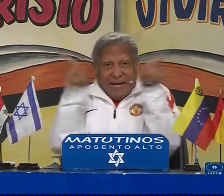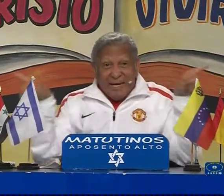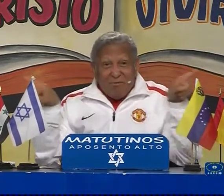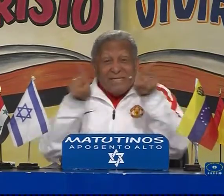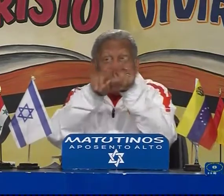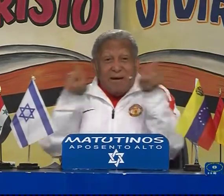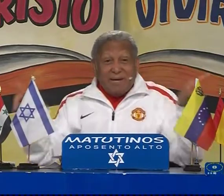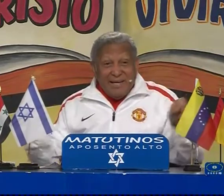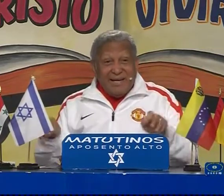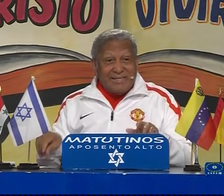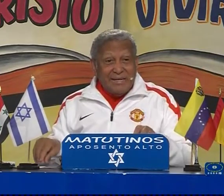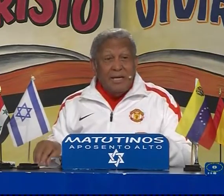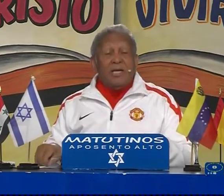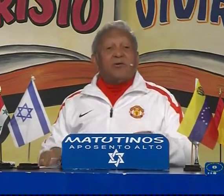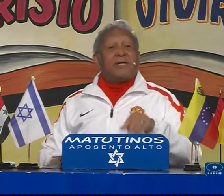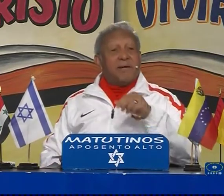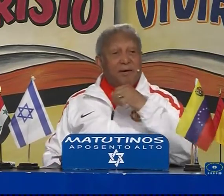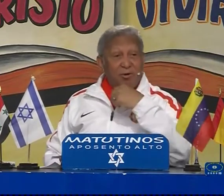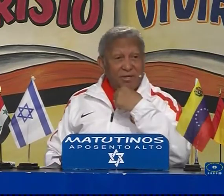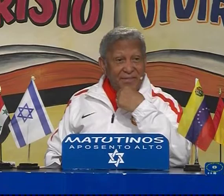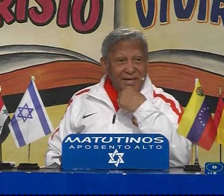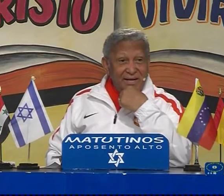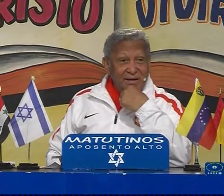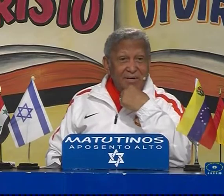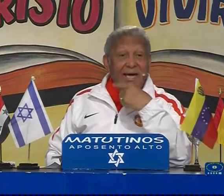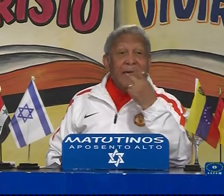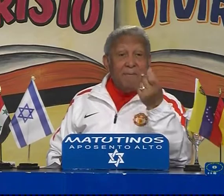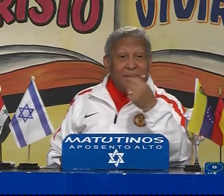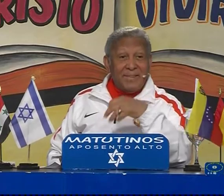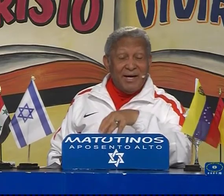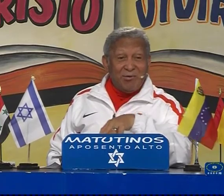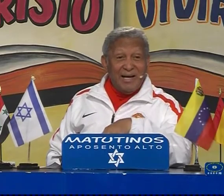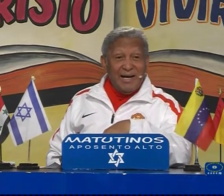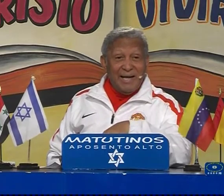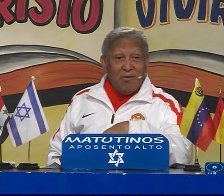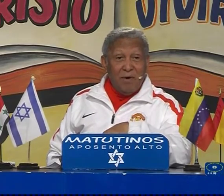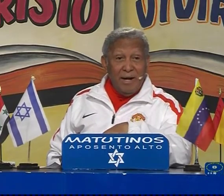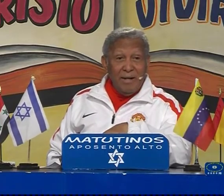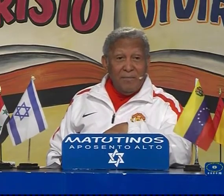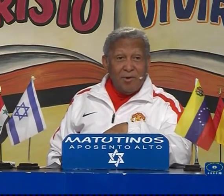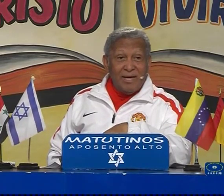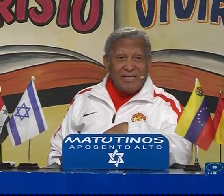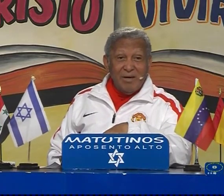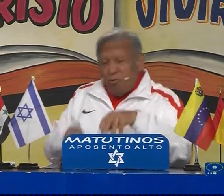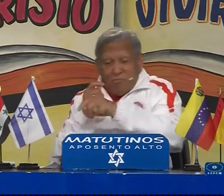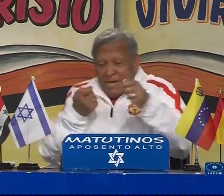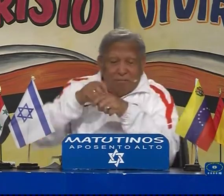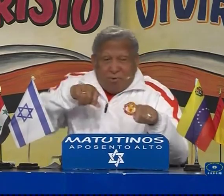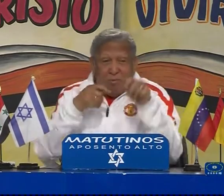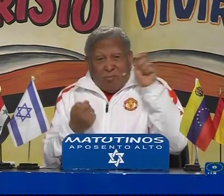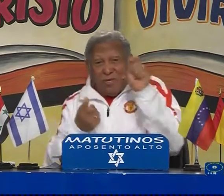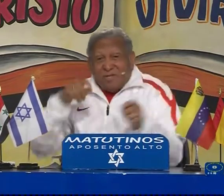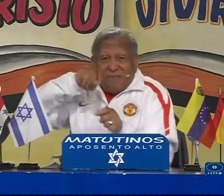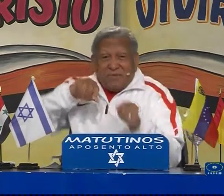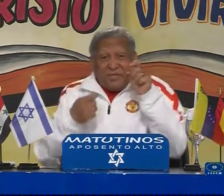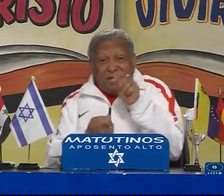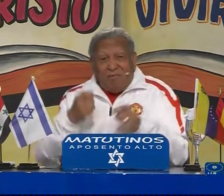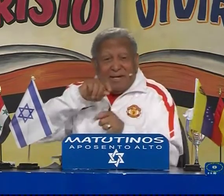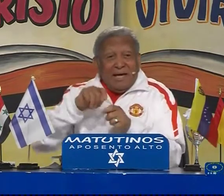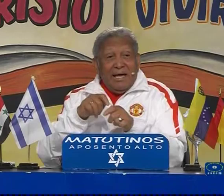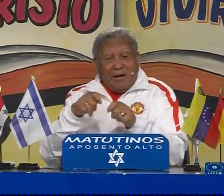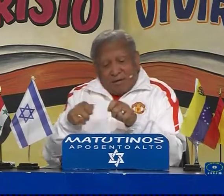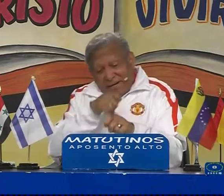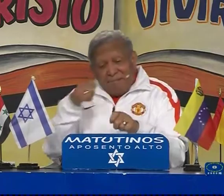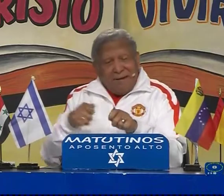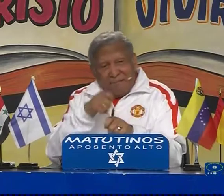tenía dos lenguas, las lenguas se le abrían así. Y usted sabe, cosa terrible, empatar una lengua, porque ese es un miembro muy